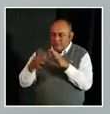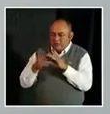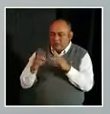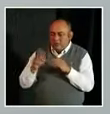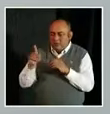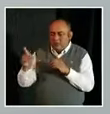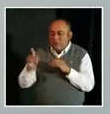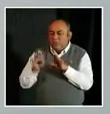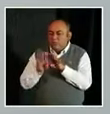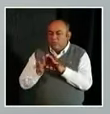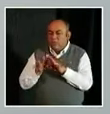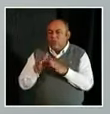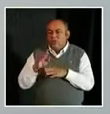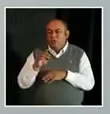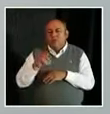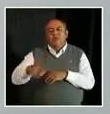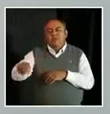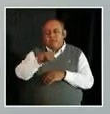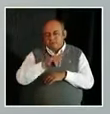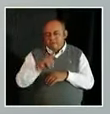y reducción de presiones?